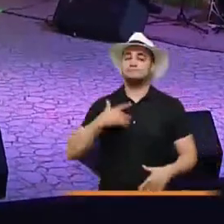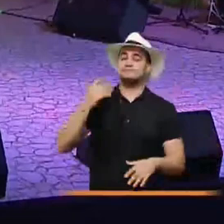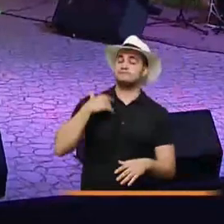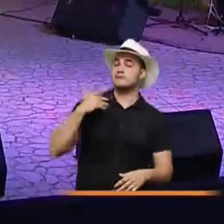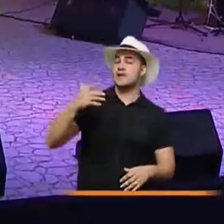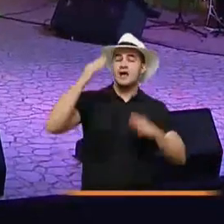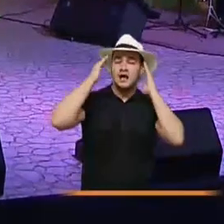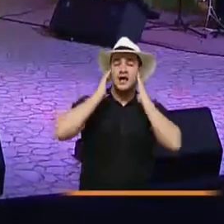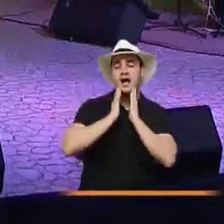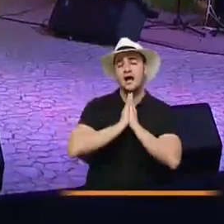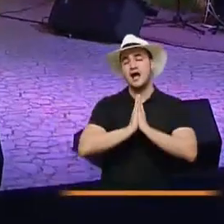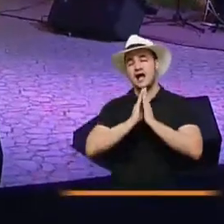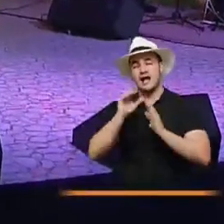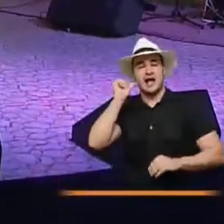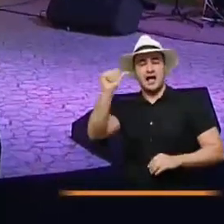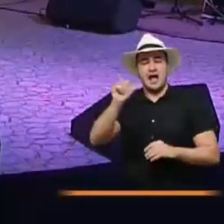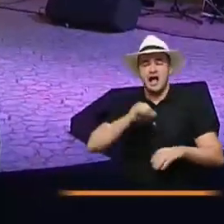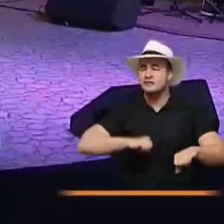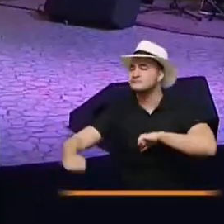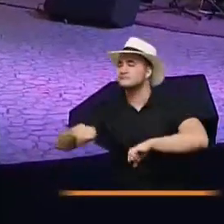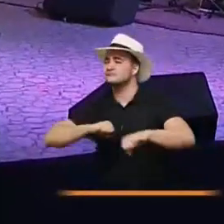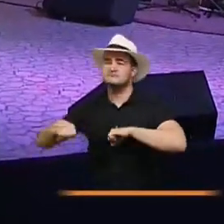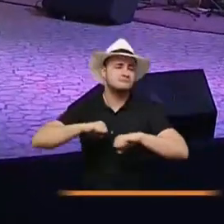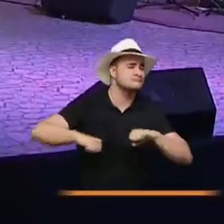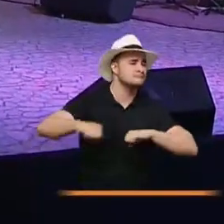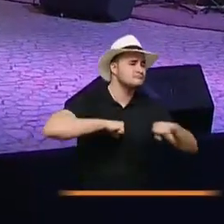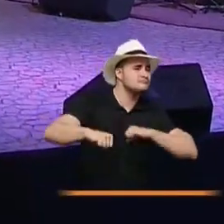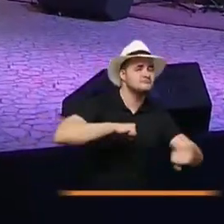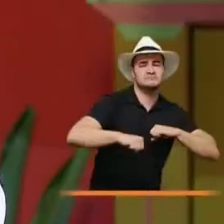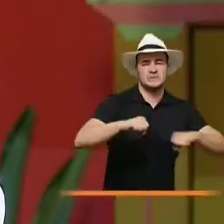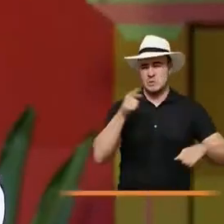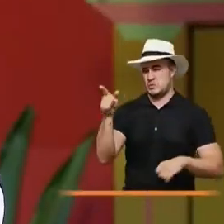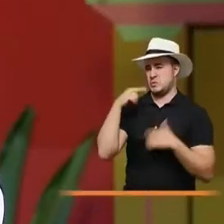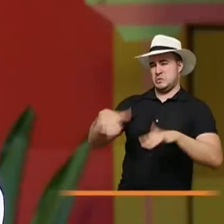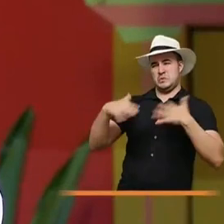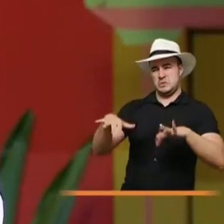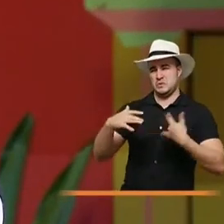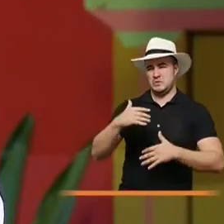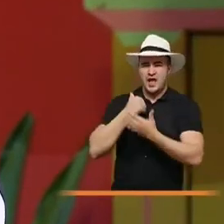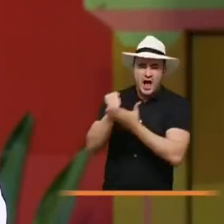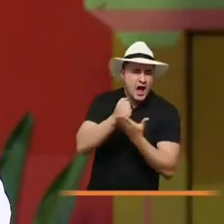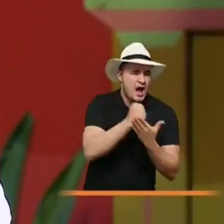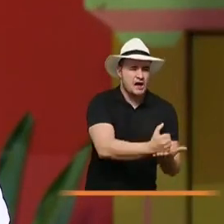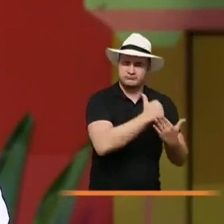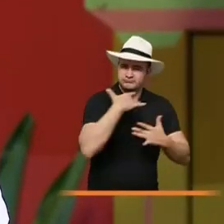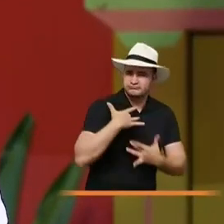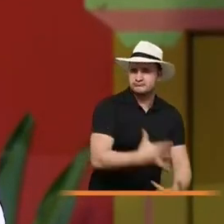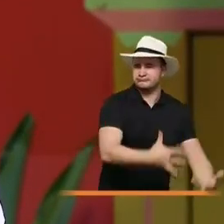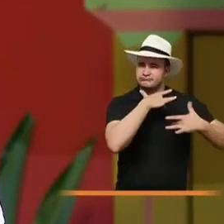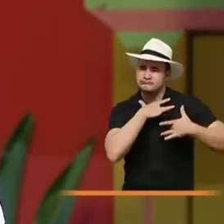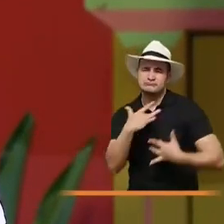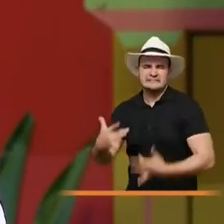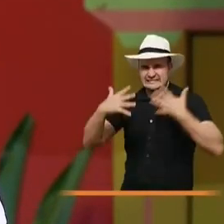calcuta nos pudo enseñar con calma del amor es necesario para